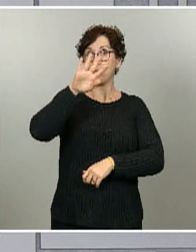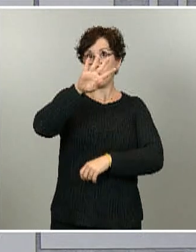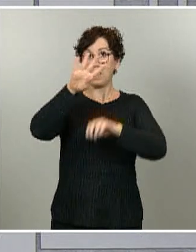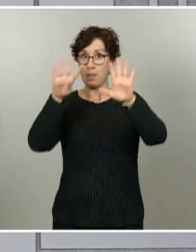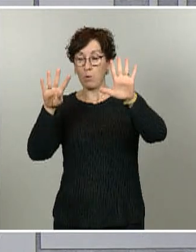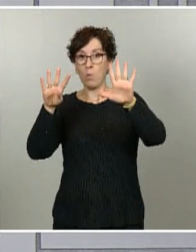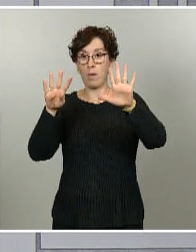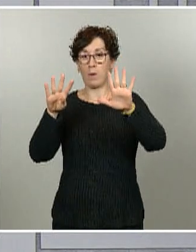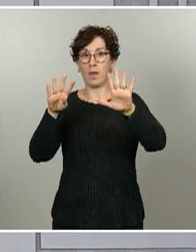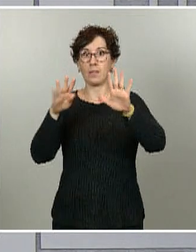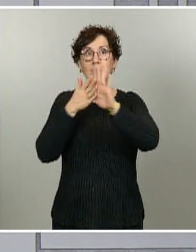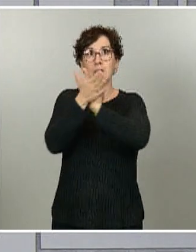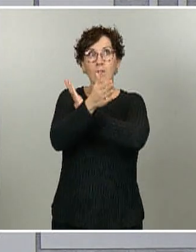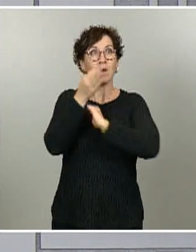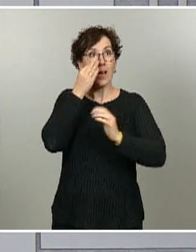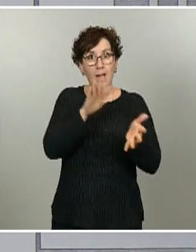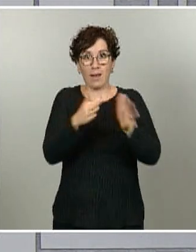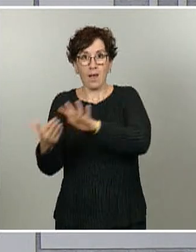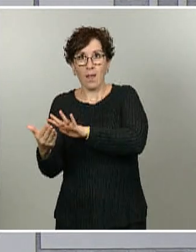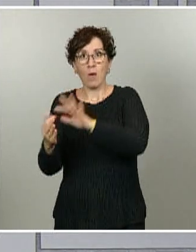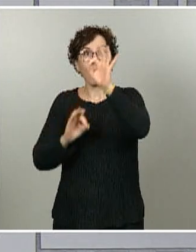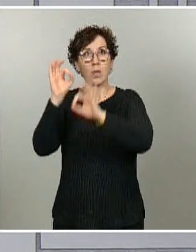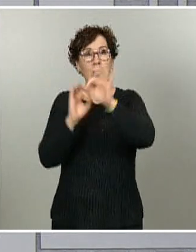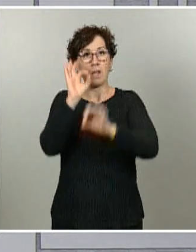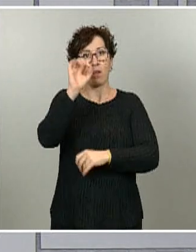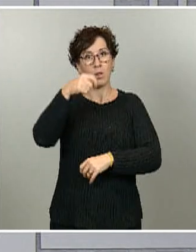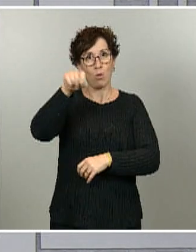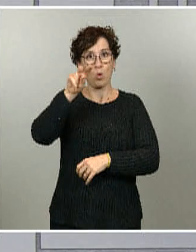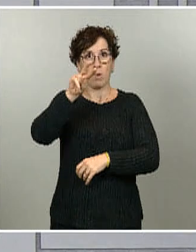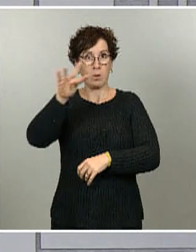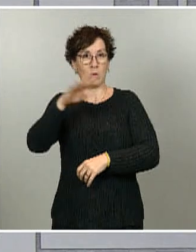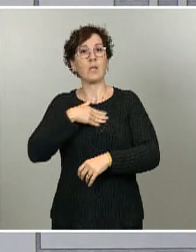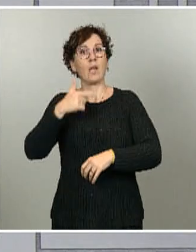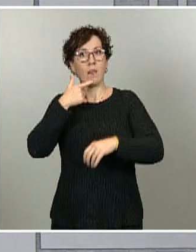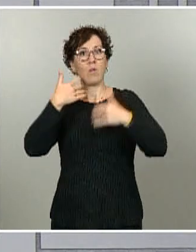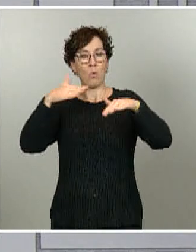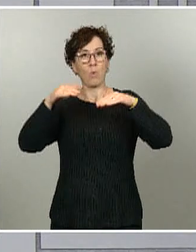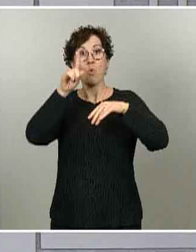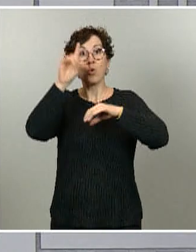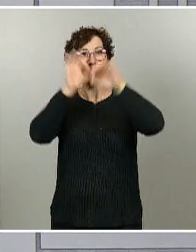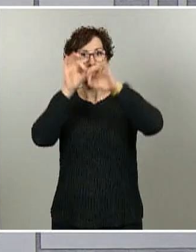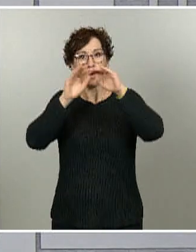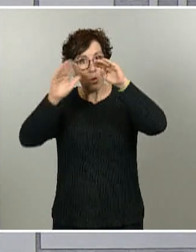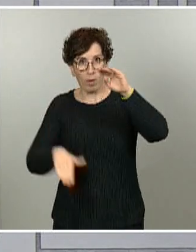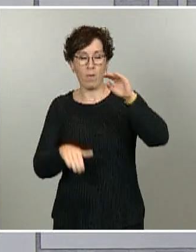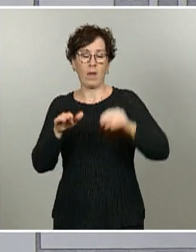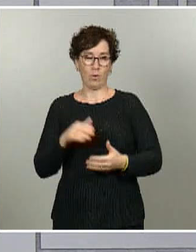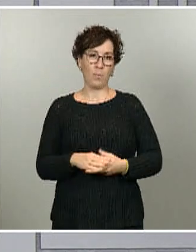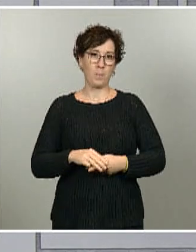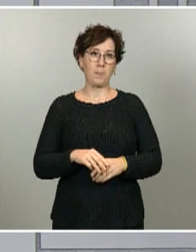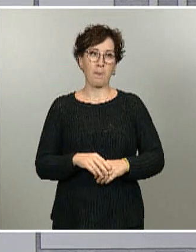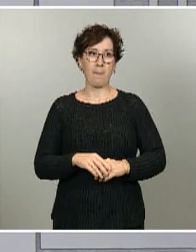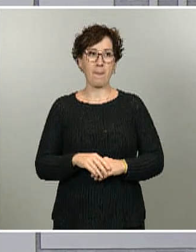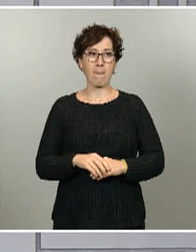del 0,24%, claramente por debajo del 1% que nos habíamos fijado como objetivo. El estado de alarma